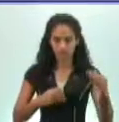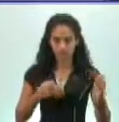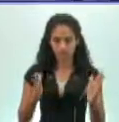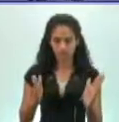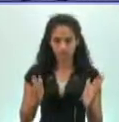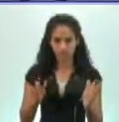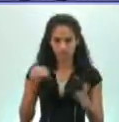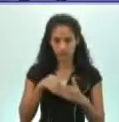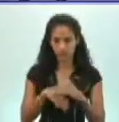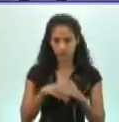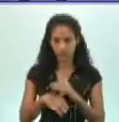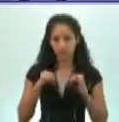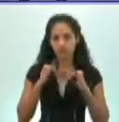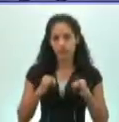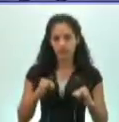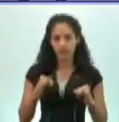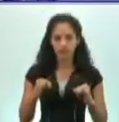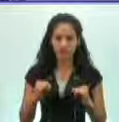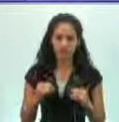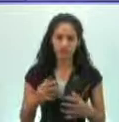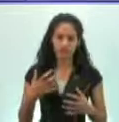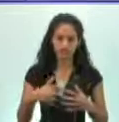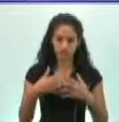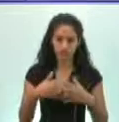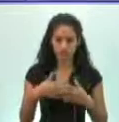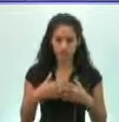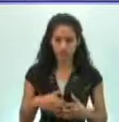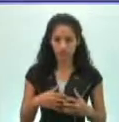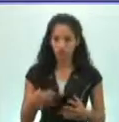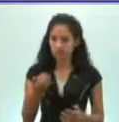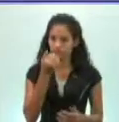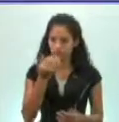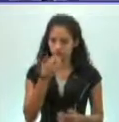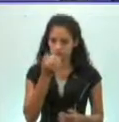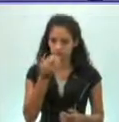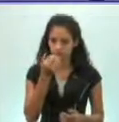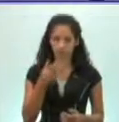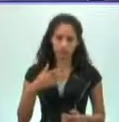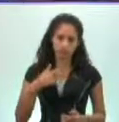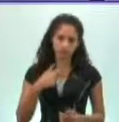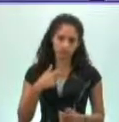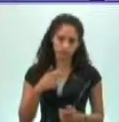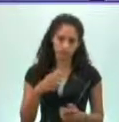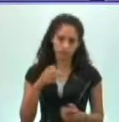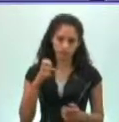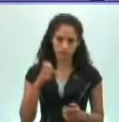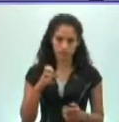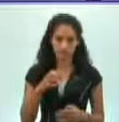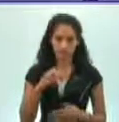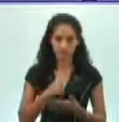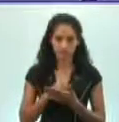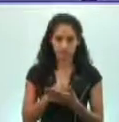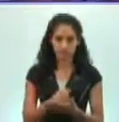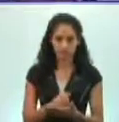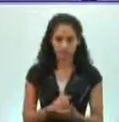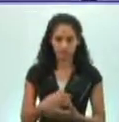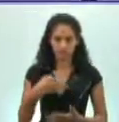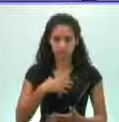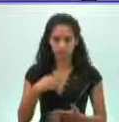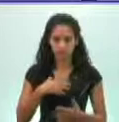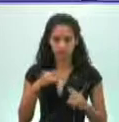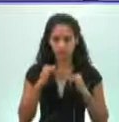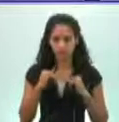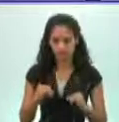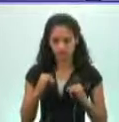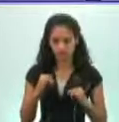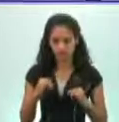datos sobre la producción agrícola, y ya que yo los ayudaba a tener información